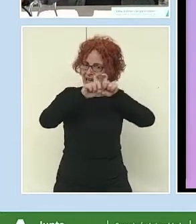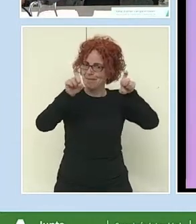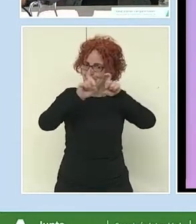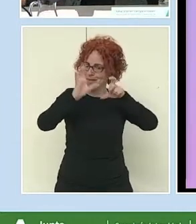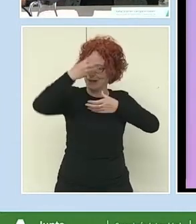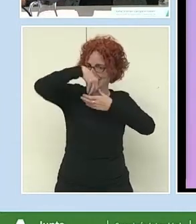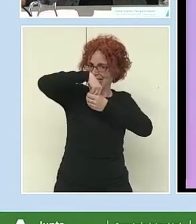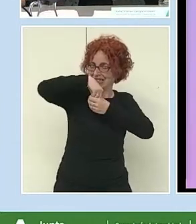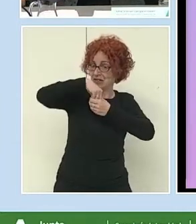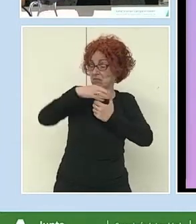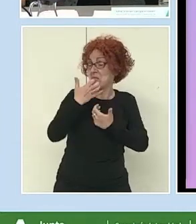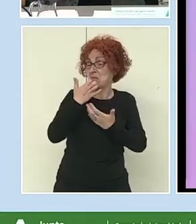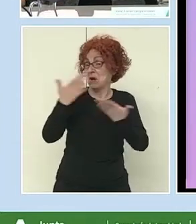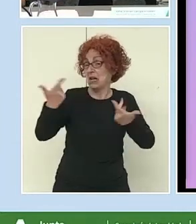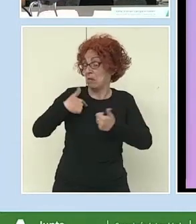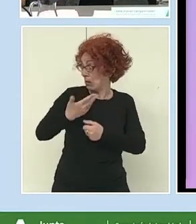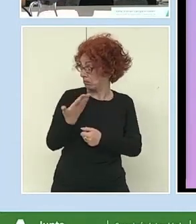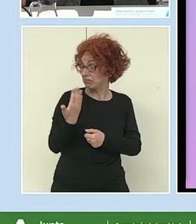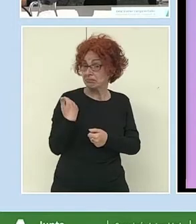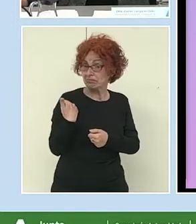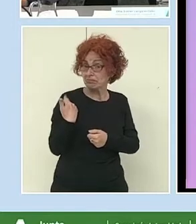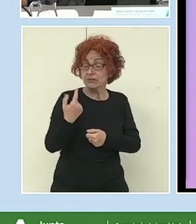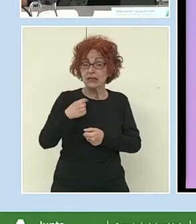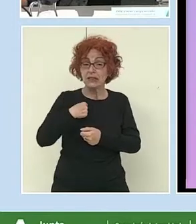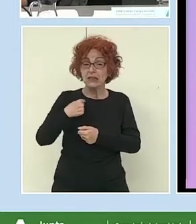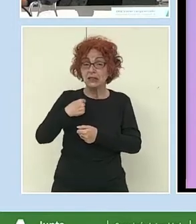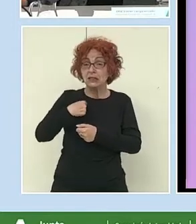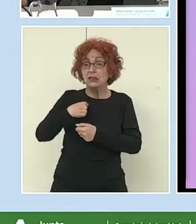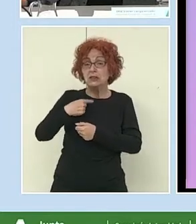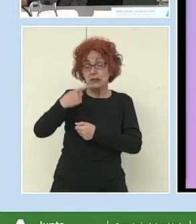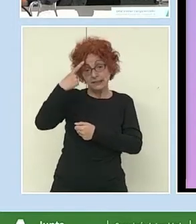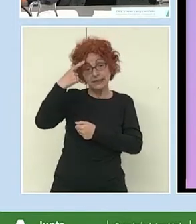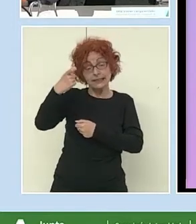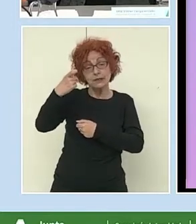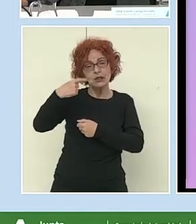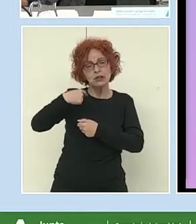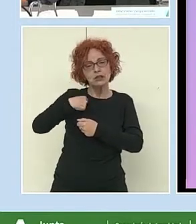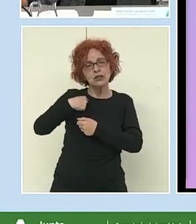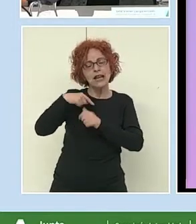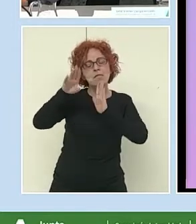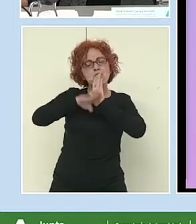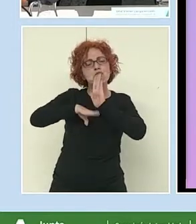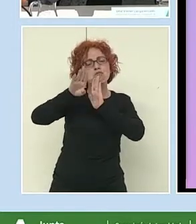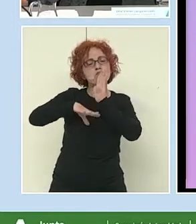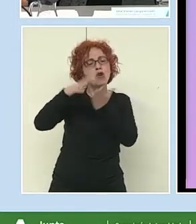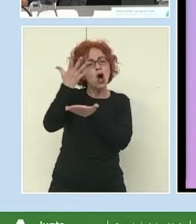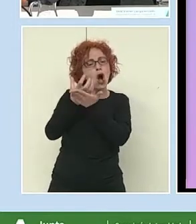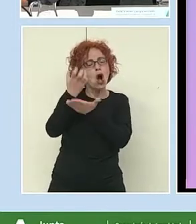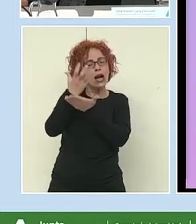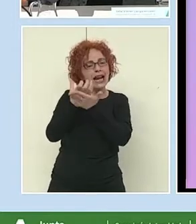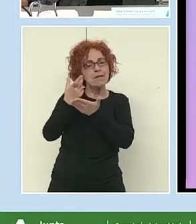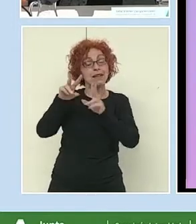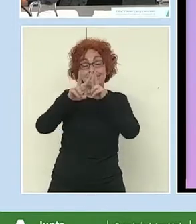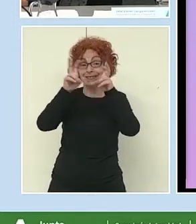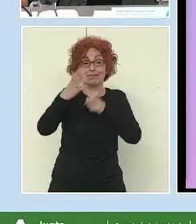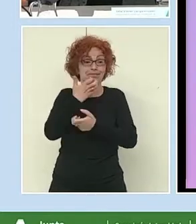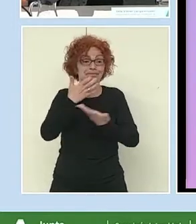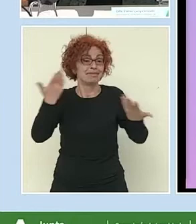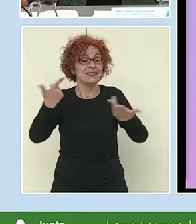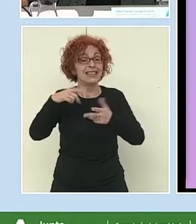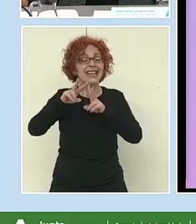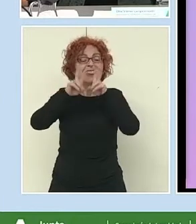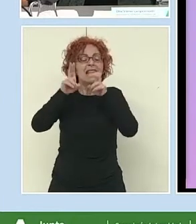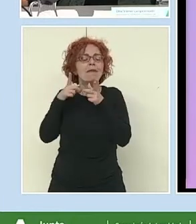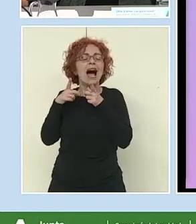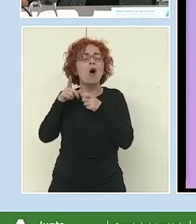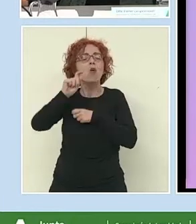ejemplo muy, muy reciente de aplicación de ciberseguridad, pues lo tenemos ahora con la guerra en